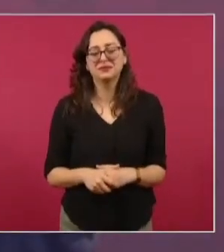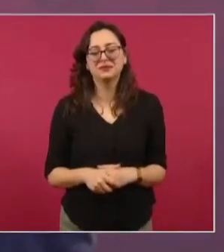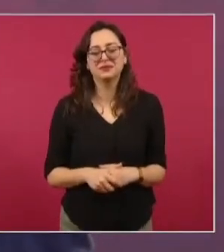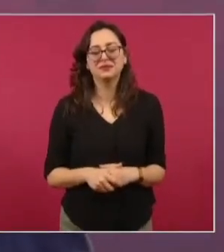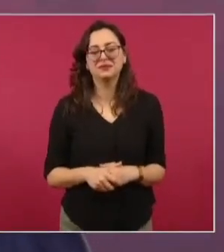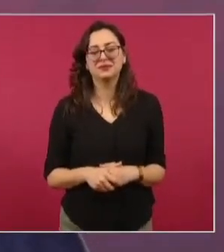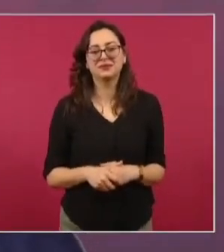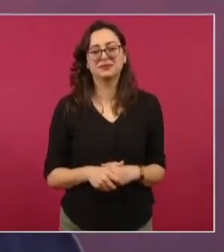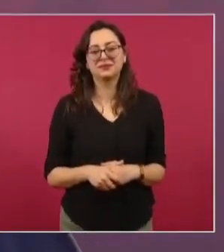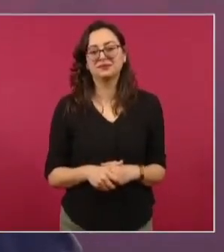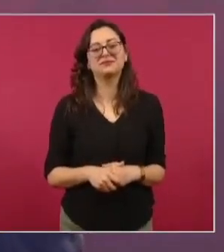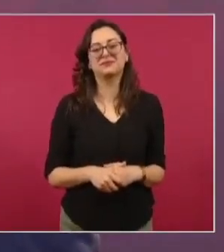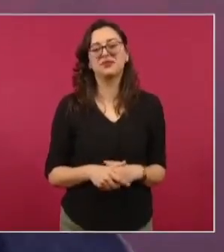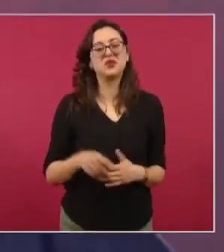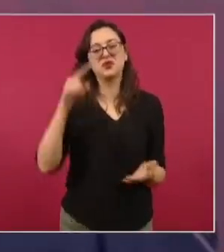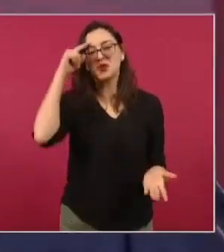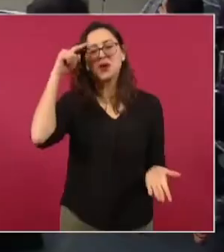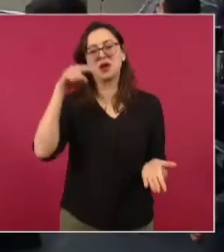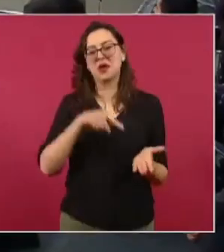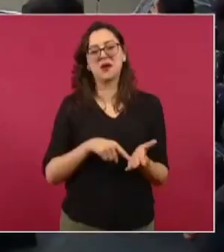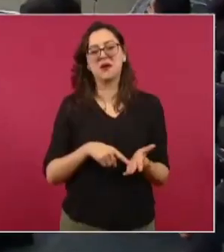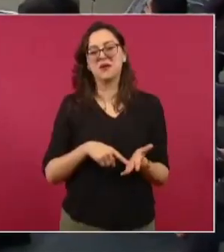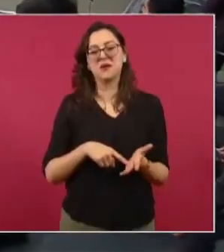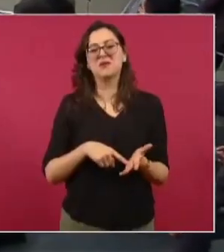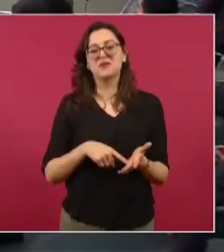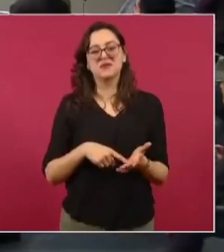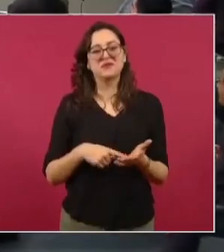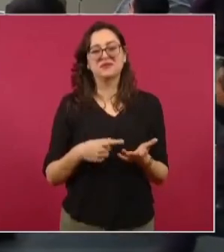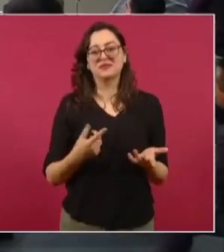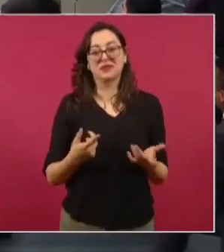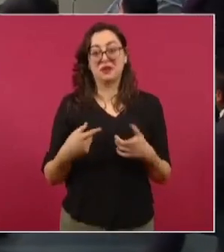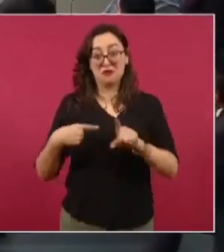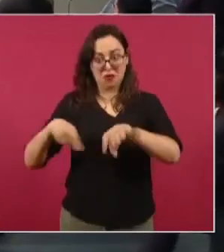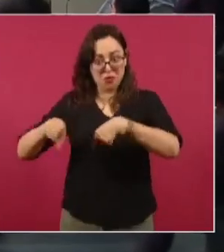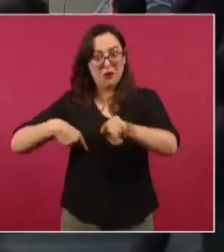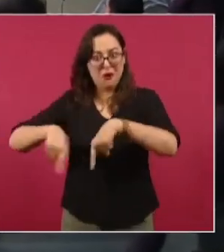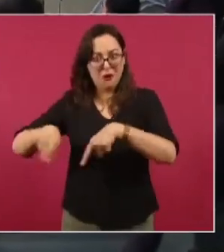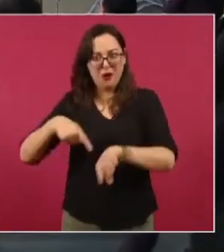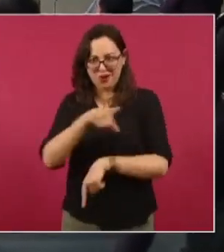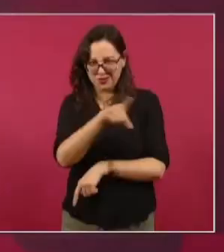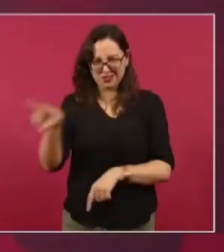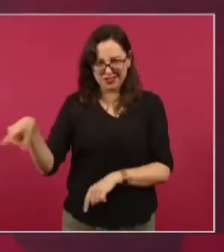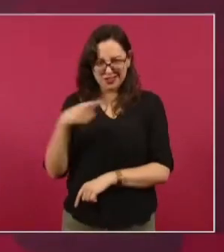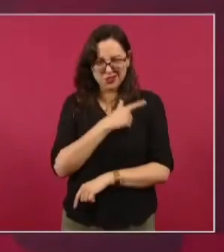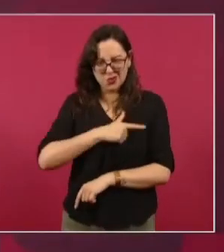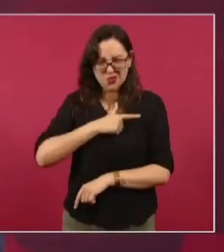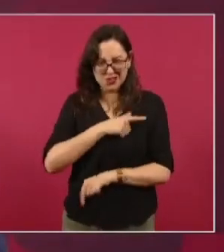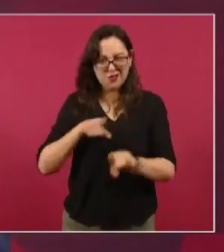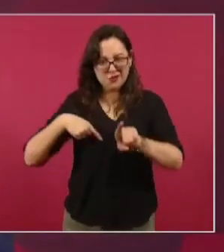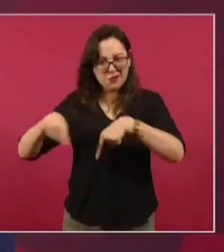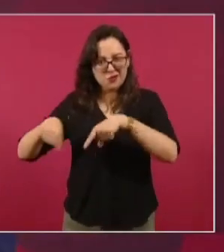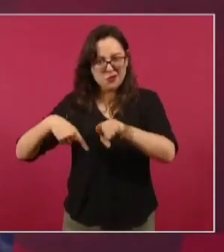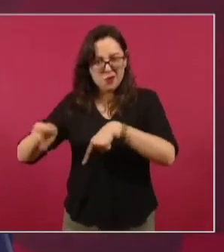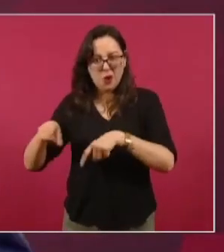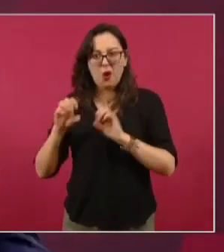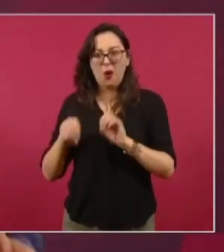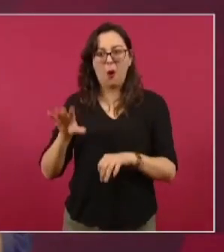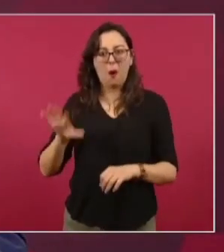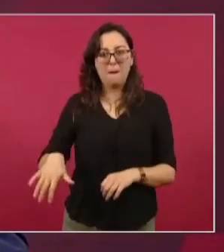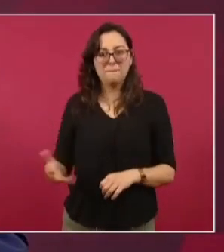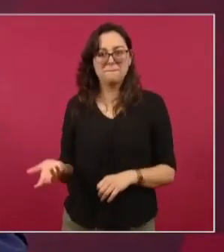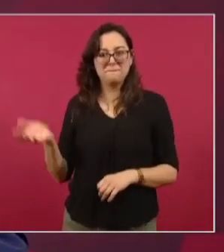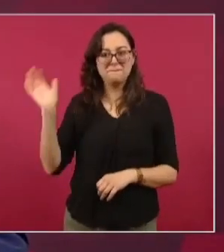eso debe de pasar a los que les gusta el fútbol mucho mucho o el básquet